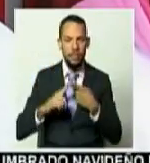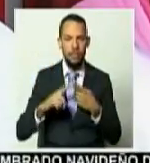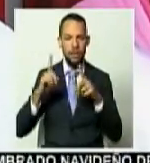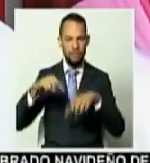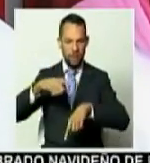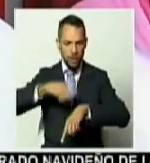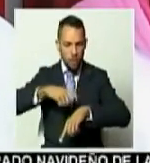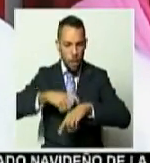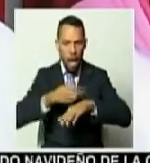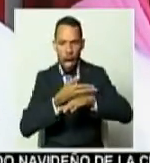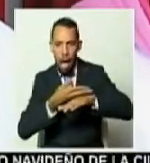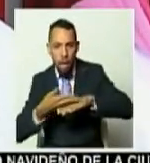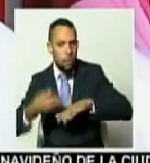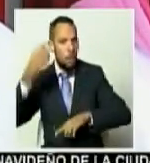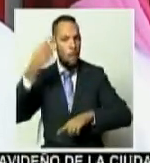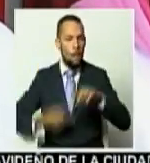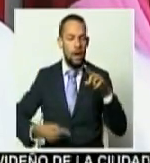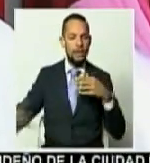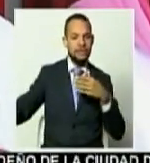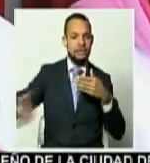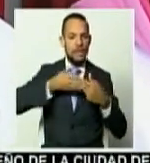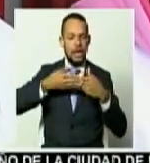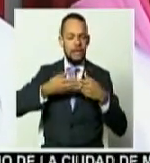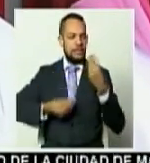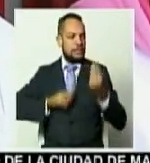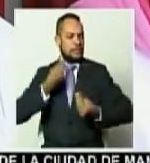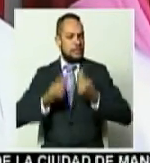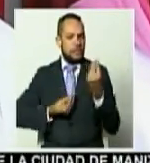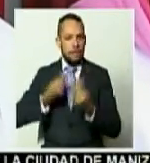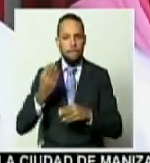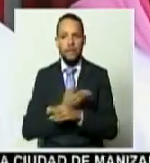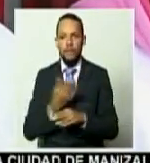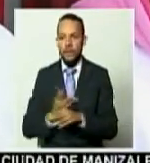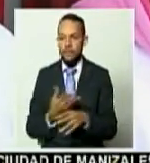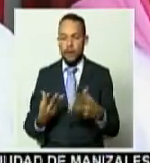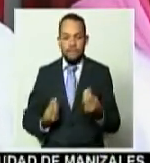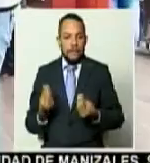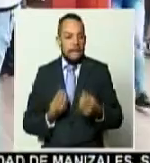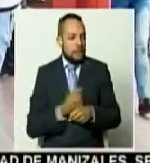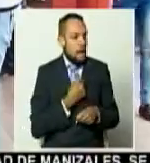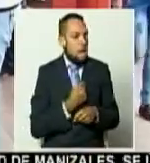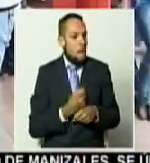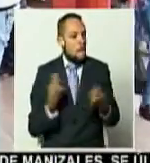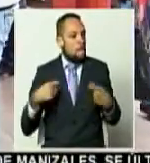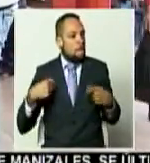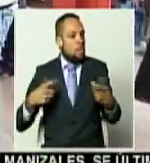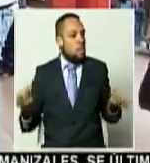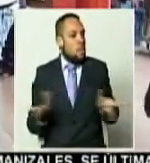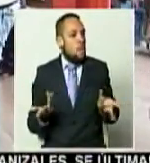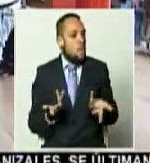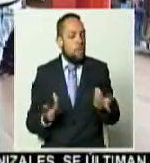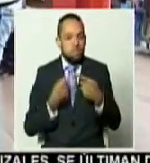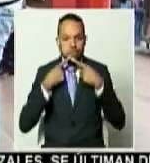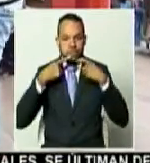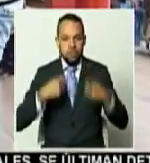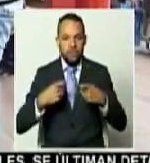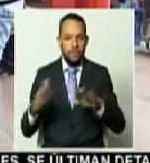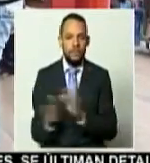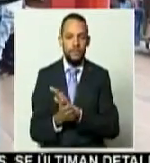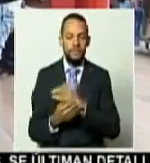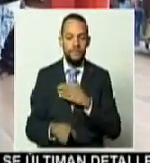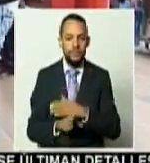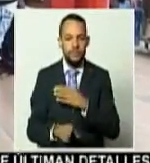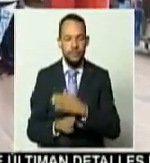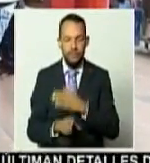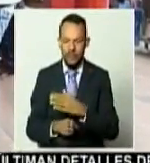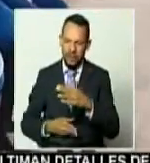ciertos establecimientos o a la mayoría de establecimientos, muchas personas se quedaron sin trabajo. Los afectados coinciden en que esta problemática trasciende